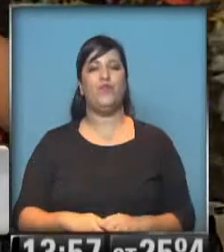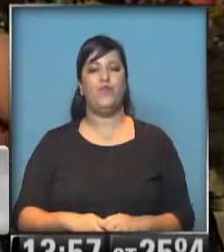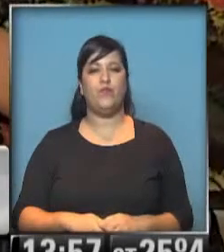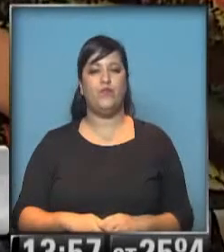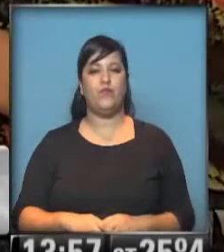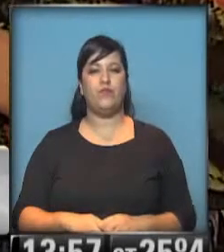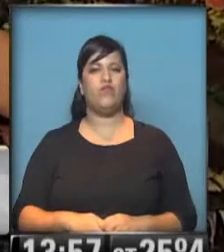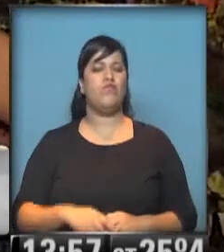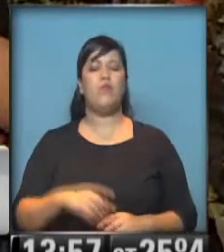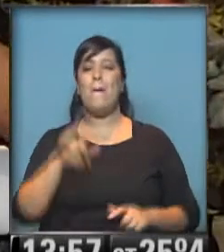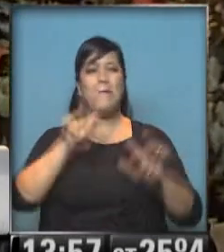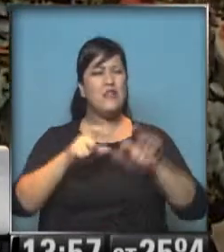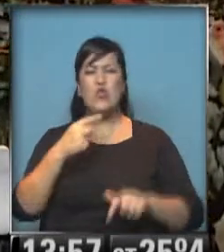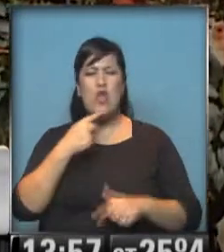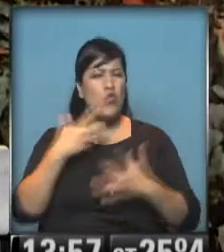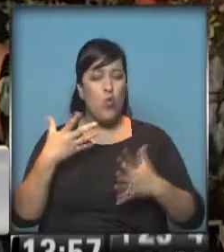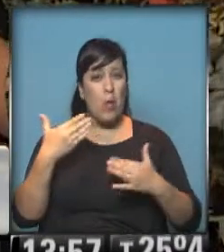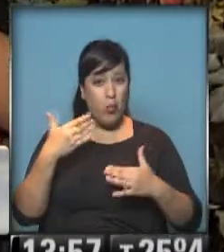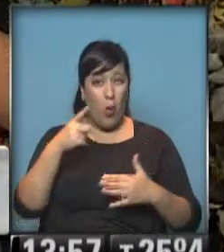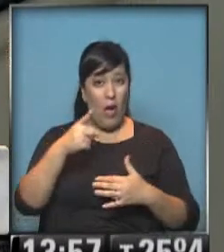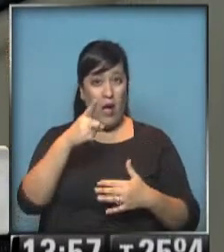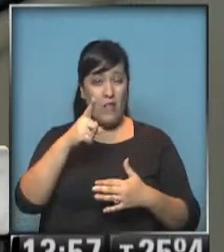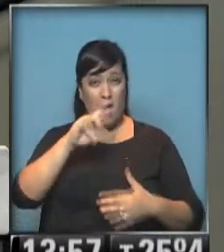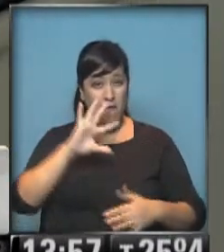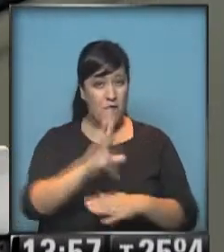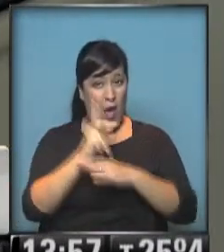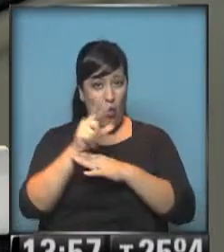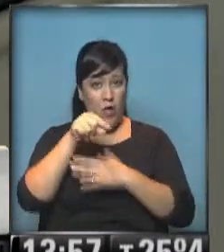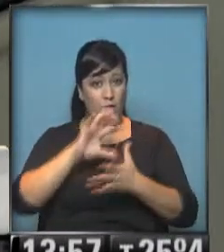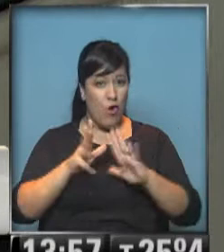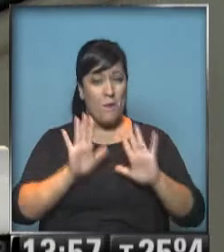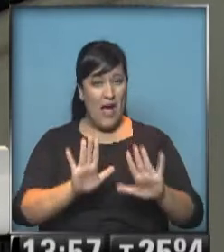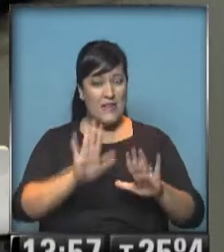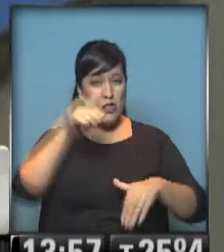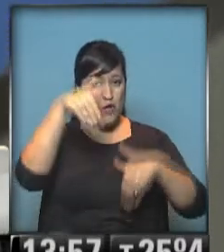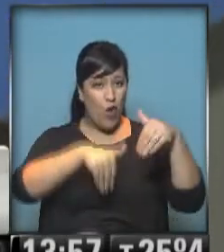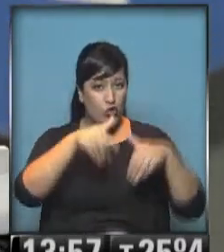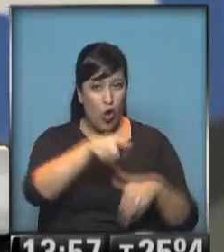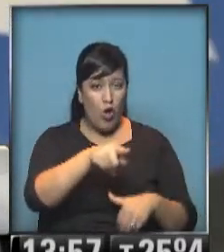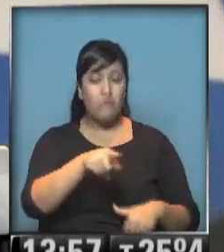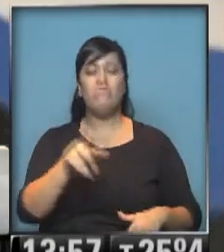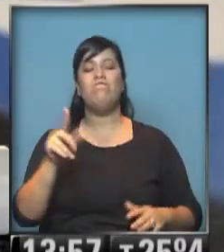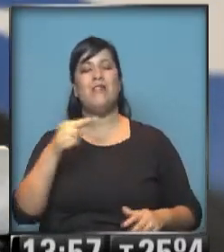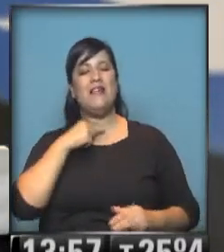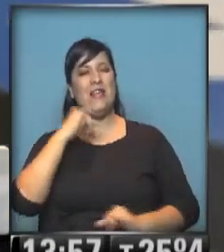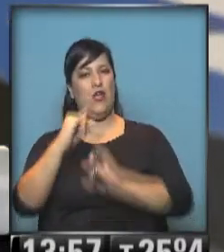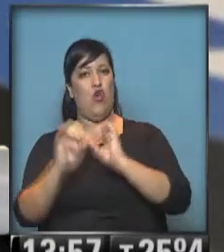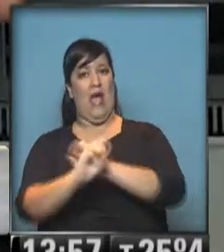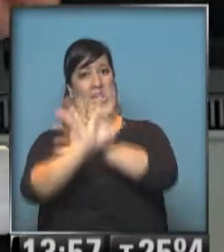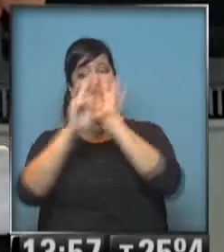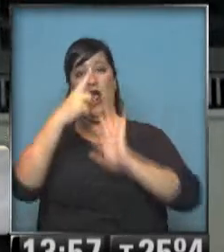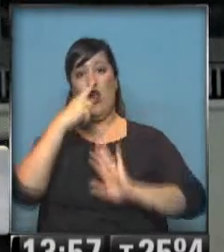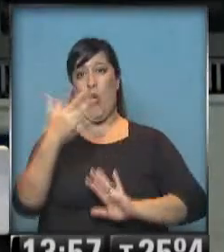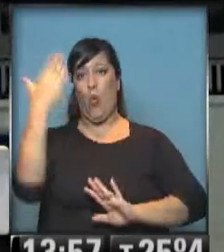La gran duda de la gente es, ¿puede llegar a haber fraude con este tipo de voto? Quiero aclarar que en la última elección